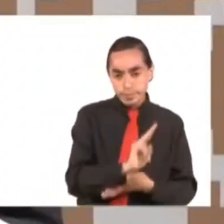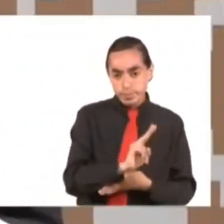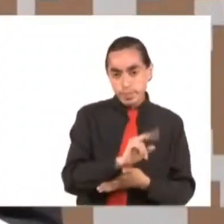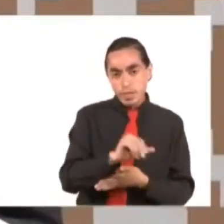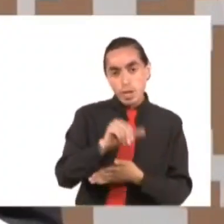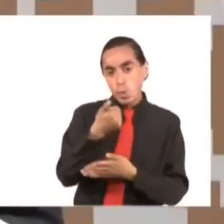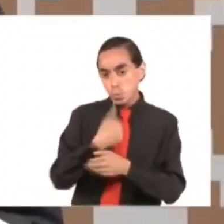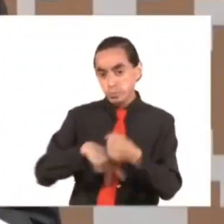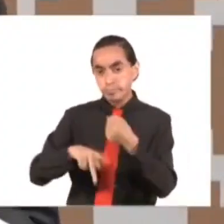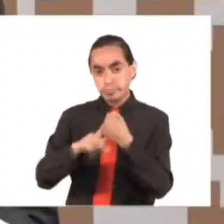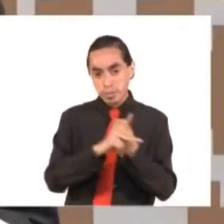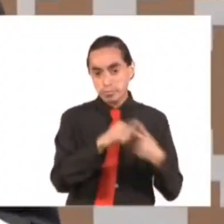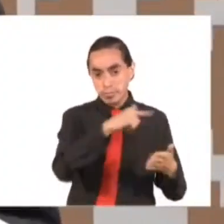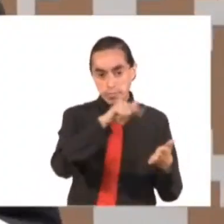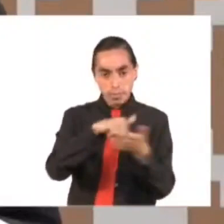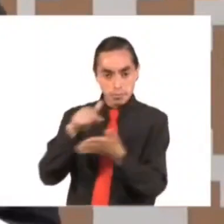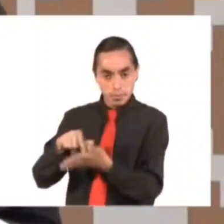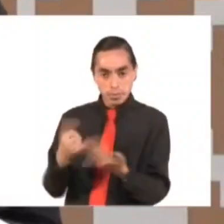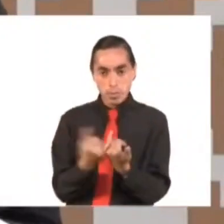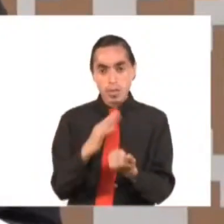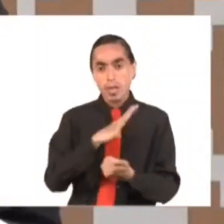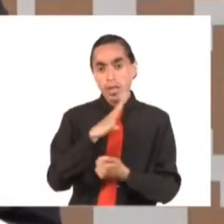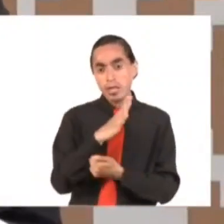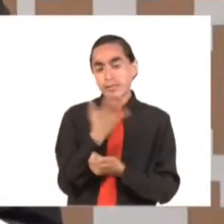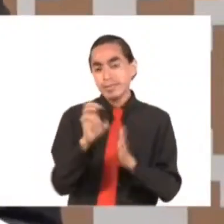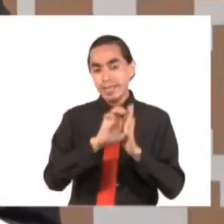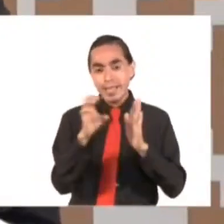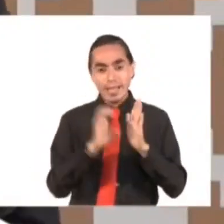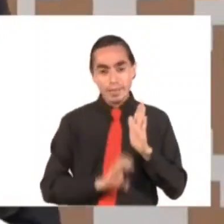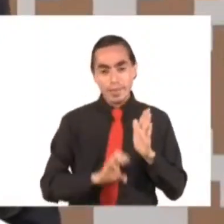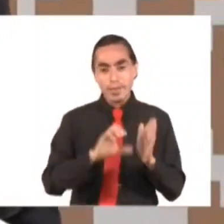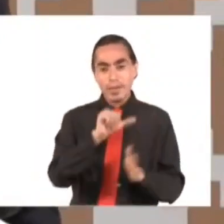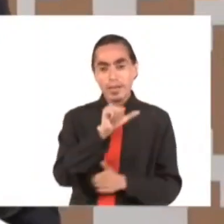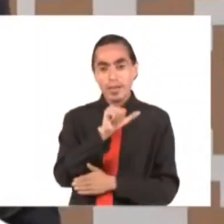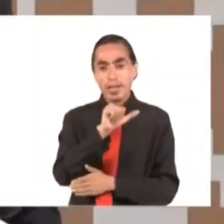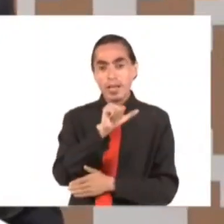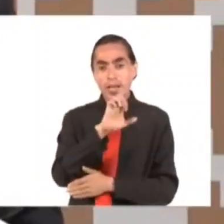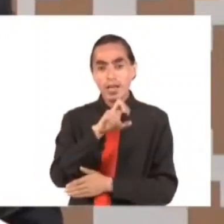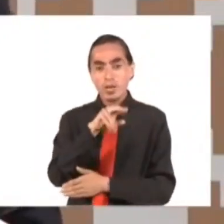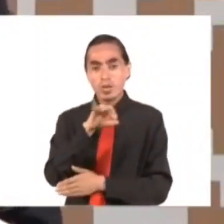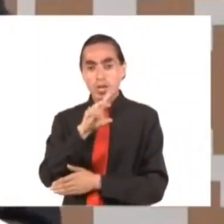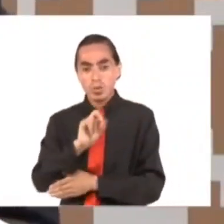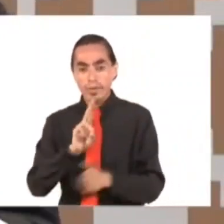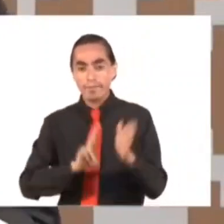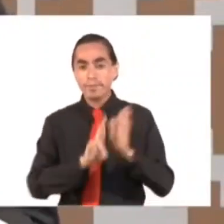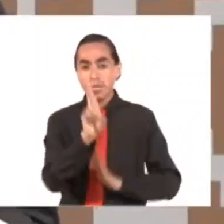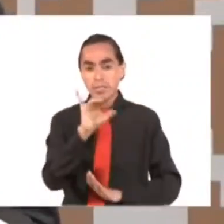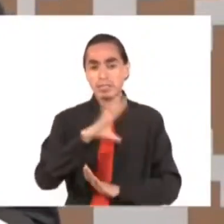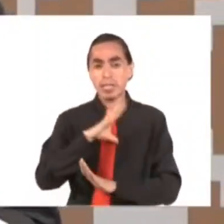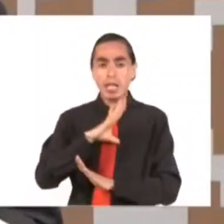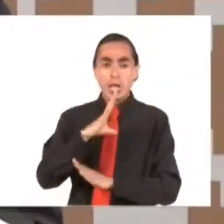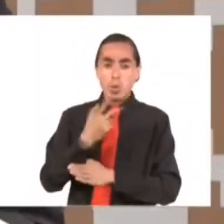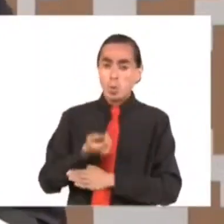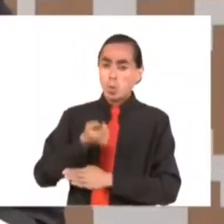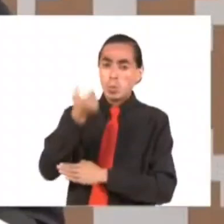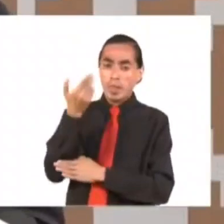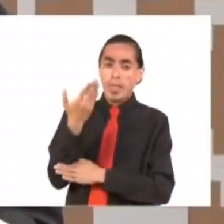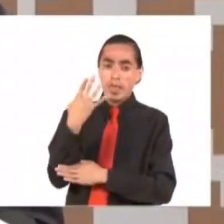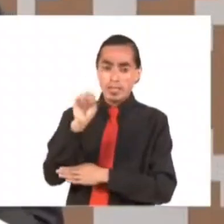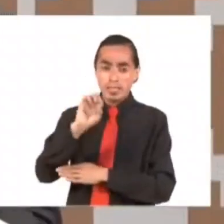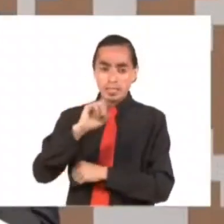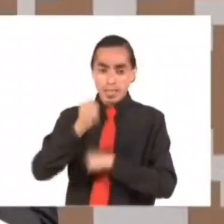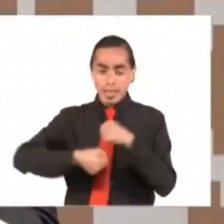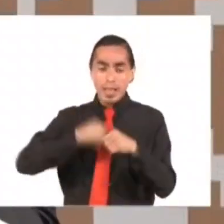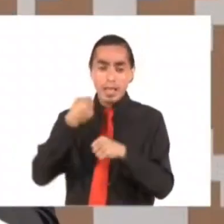en todo el país. Un ejemplo es el sector aeronáutico, donde el Politécnico es pionero y durante 60 años fue